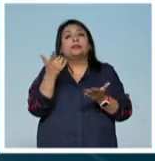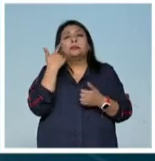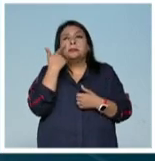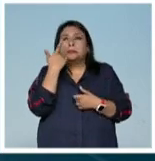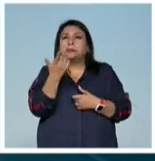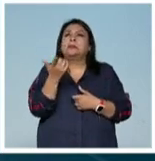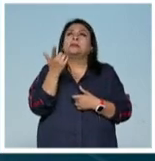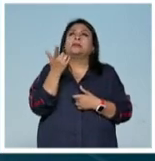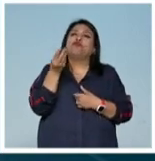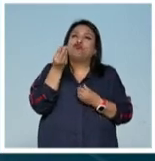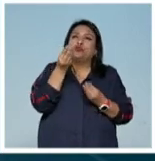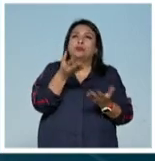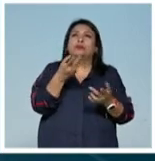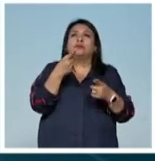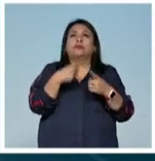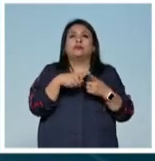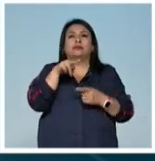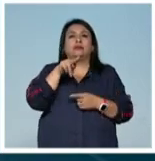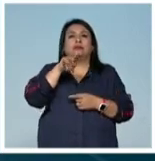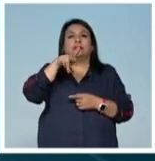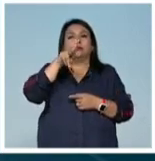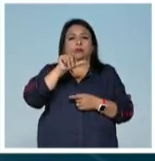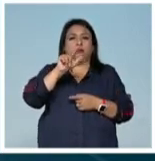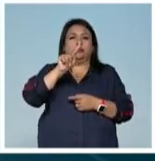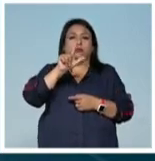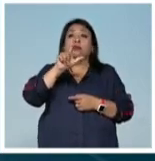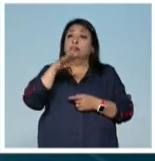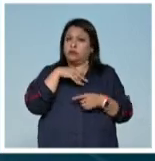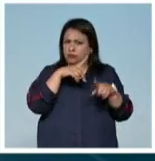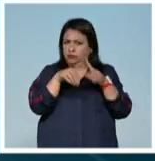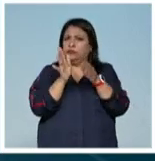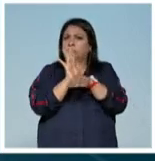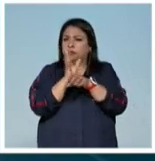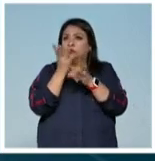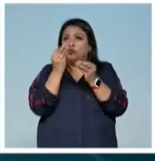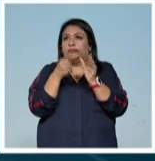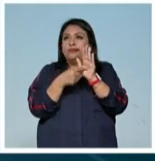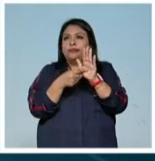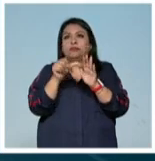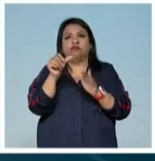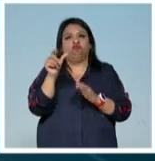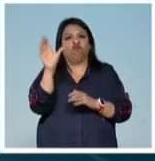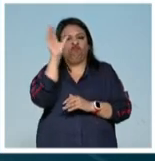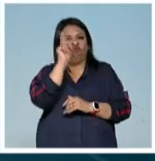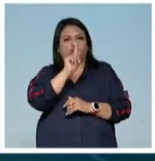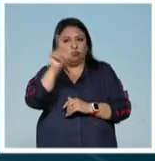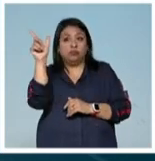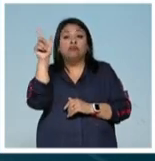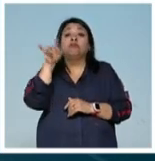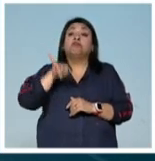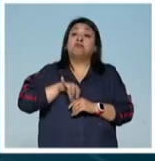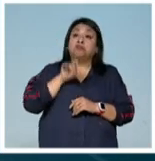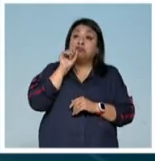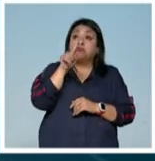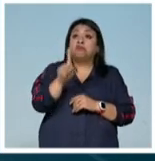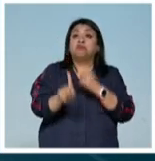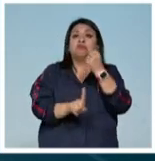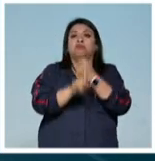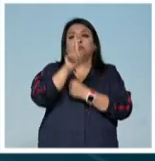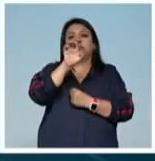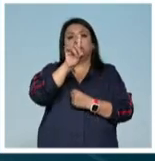esbozo de las aportaciones de Nikola Tesla. Y que hay varias películas y muchas referencias a este gran científico. Y interesante también la polémica